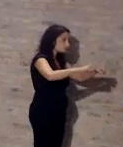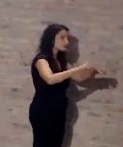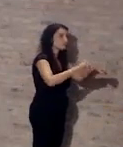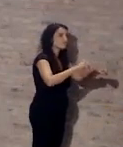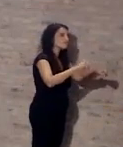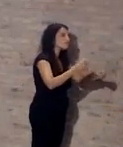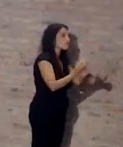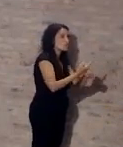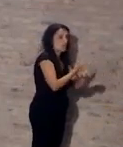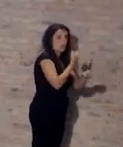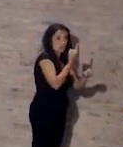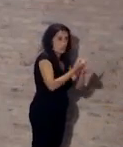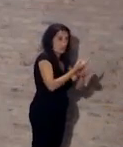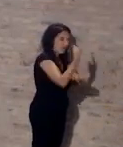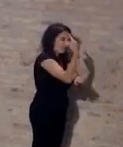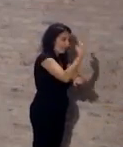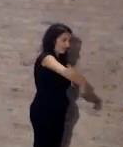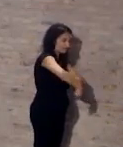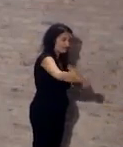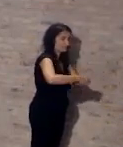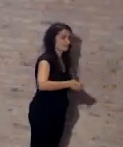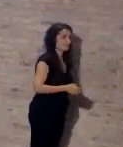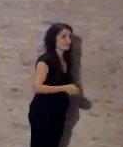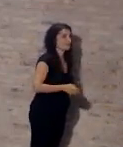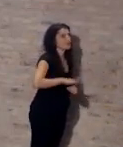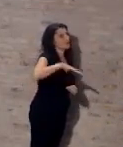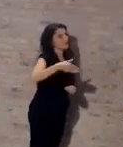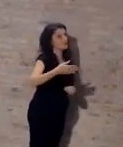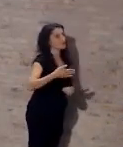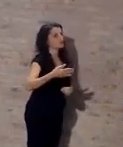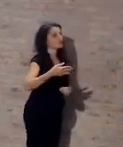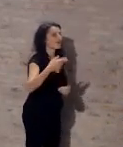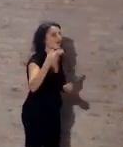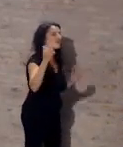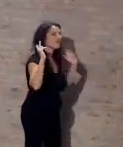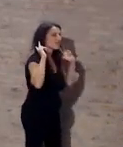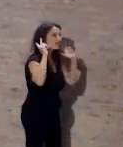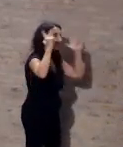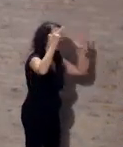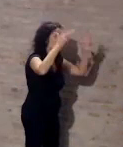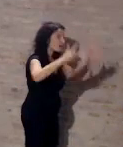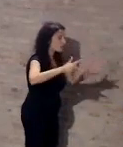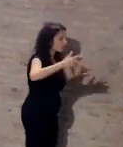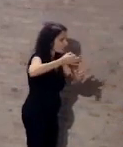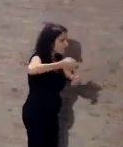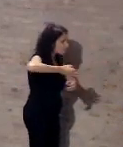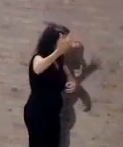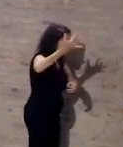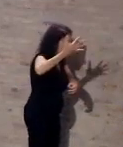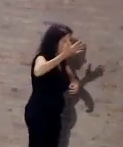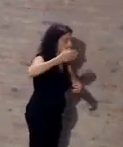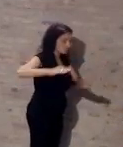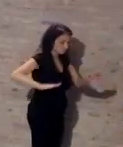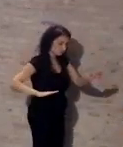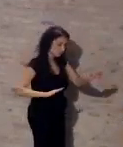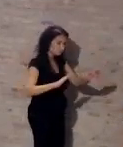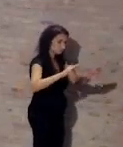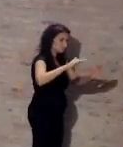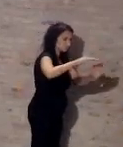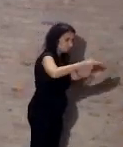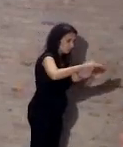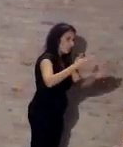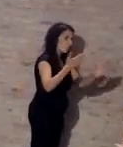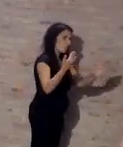motorizada o una silla cuadro fijo no es tan simple subir un taxi tener que recurrir a los transportes llamados especiales los que tienen